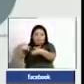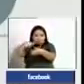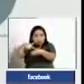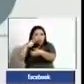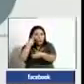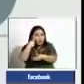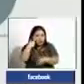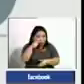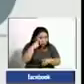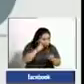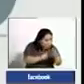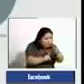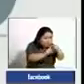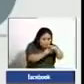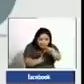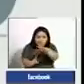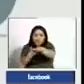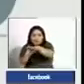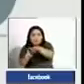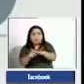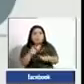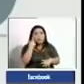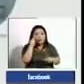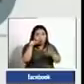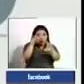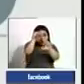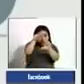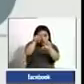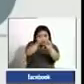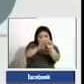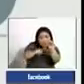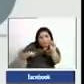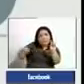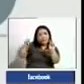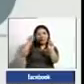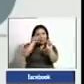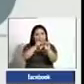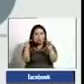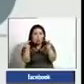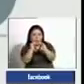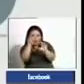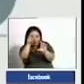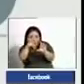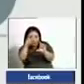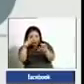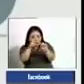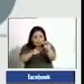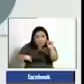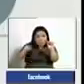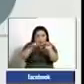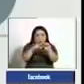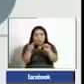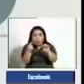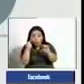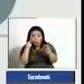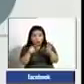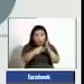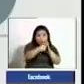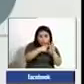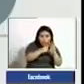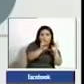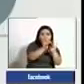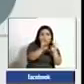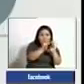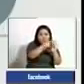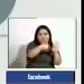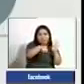detección, y según lo vemos en esa gráfica de pastel que está ahí en pantalla, el nexo epidemiológico, hay 4 en